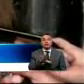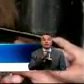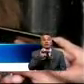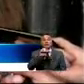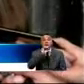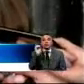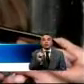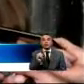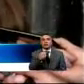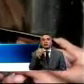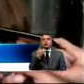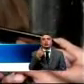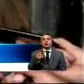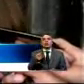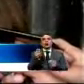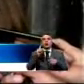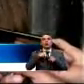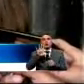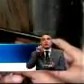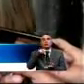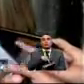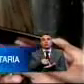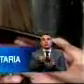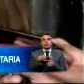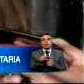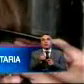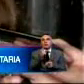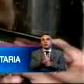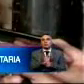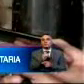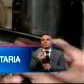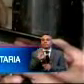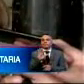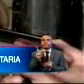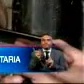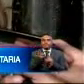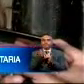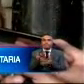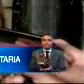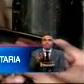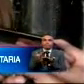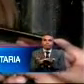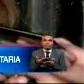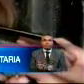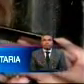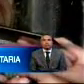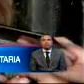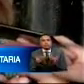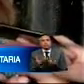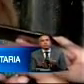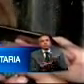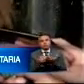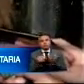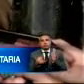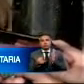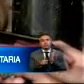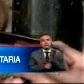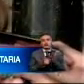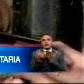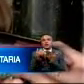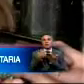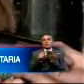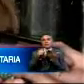de los contribuyentes solo deducía hasta 5,000, y por eso fue esa la primera propuesta por parte del Ministerio de Finanzas a